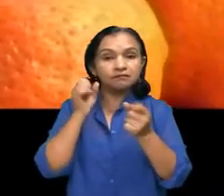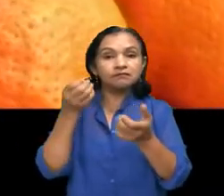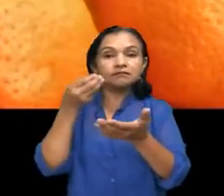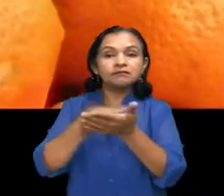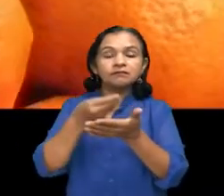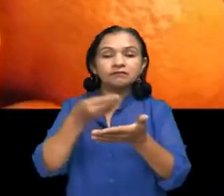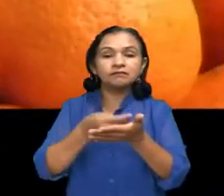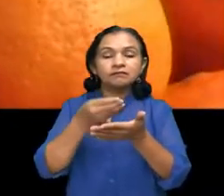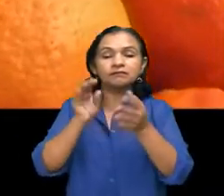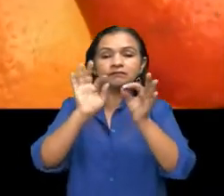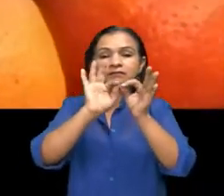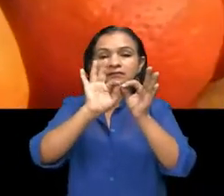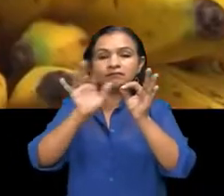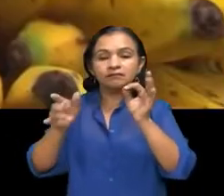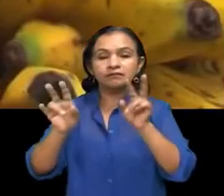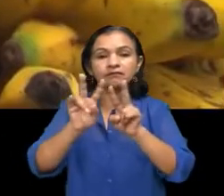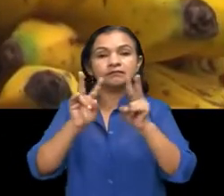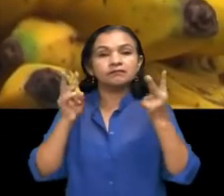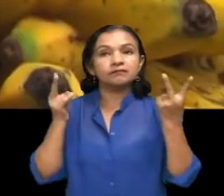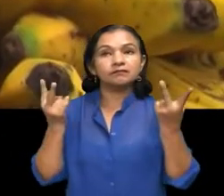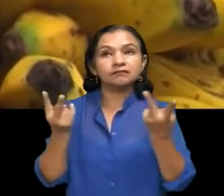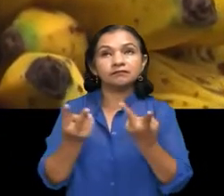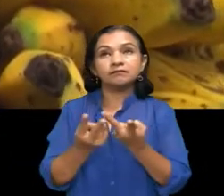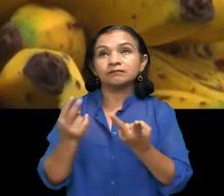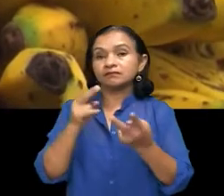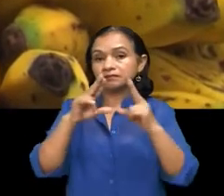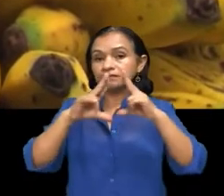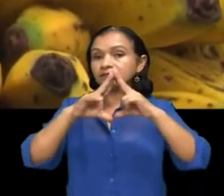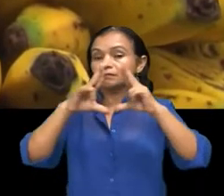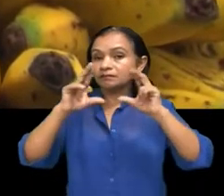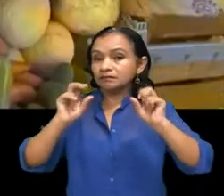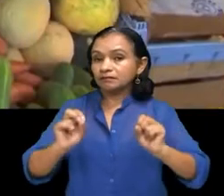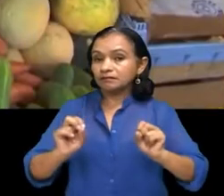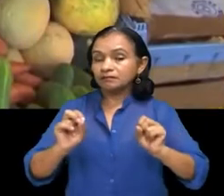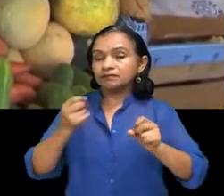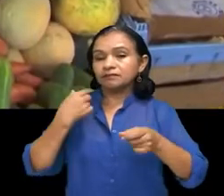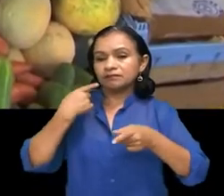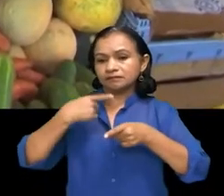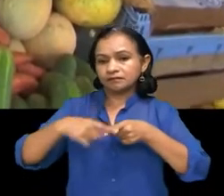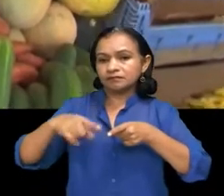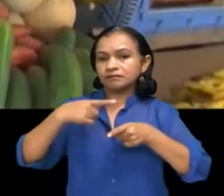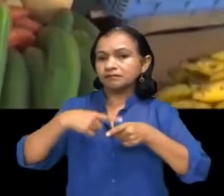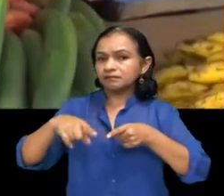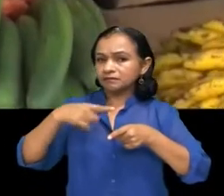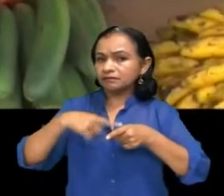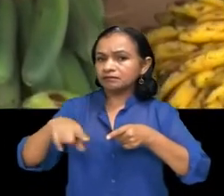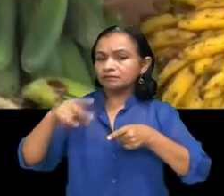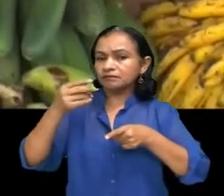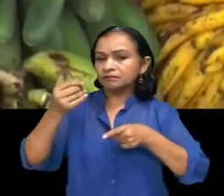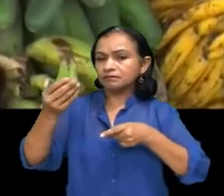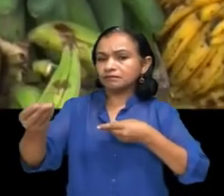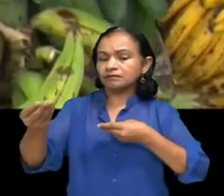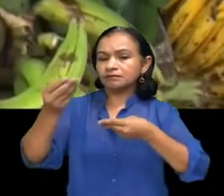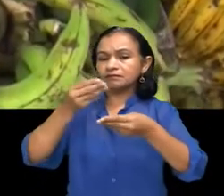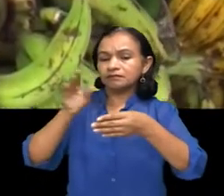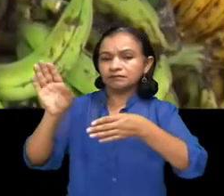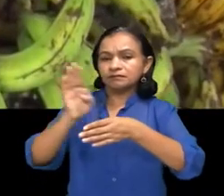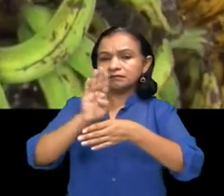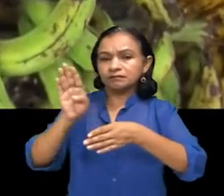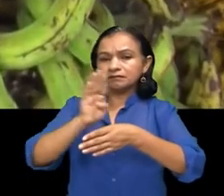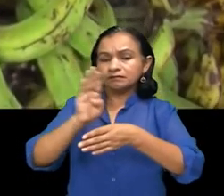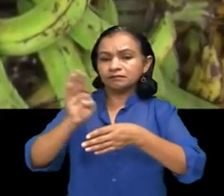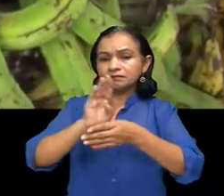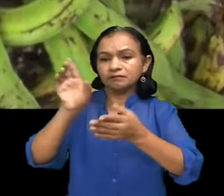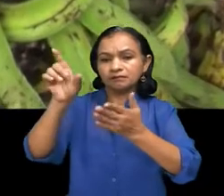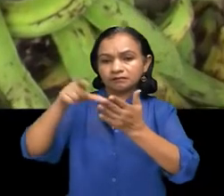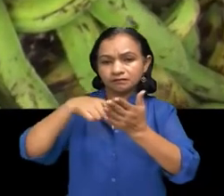línea de frutas y verduras producidas en Nicaragua y pagarlas en efectivo, transferencia bancaria o con tarjeta